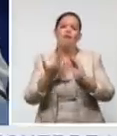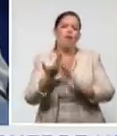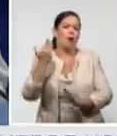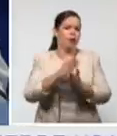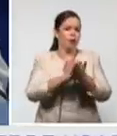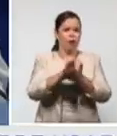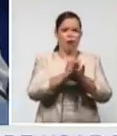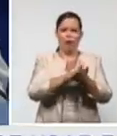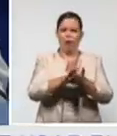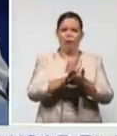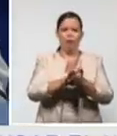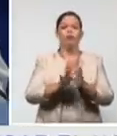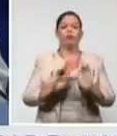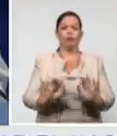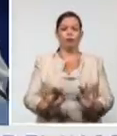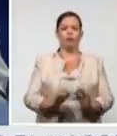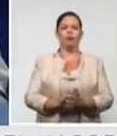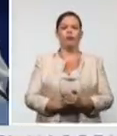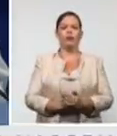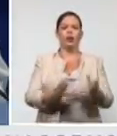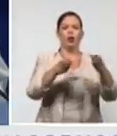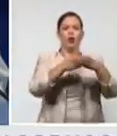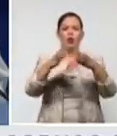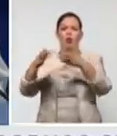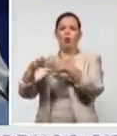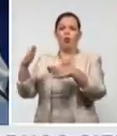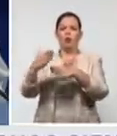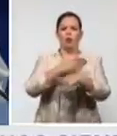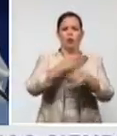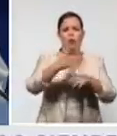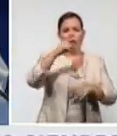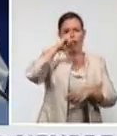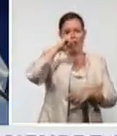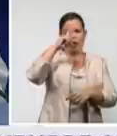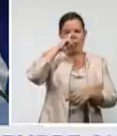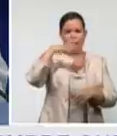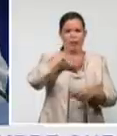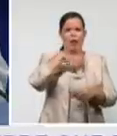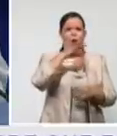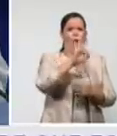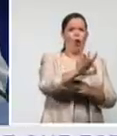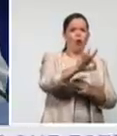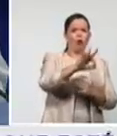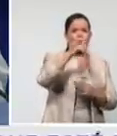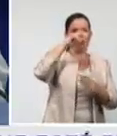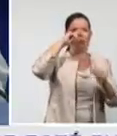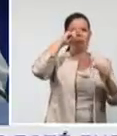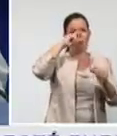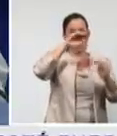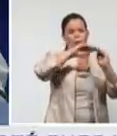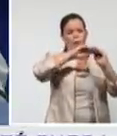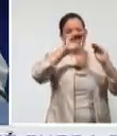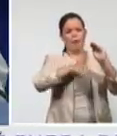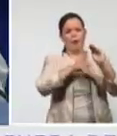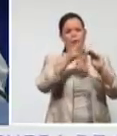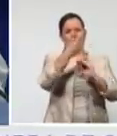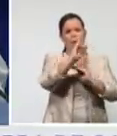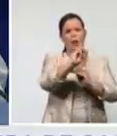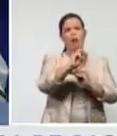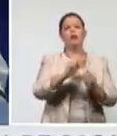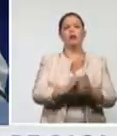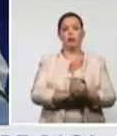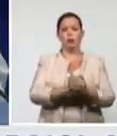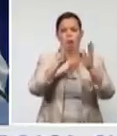Pertenecen como por grupos de edades, hay 8 menores de 20 años, ya suman